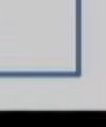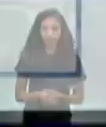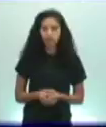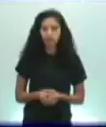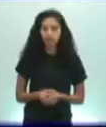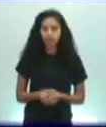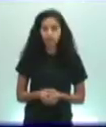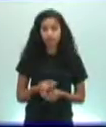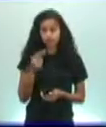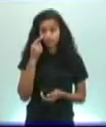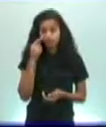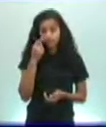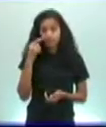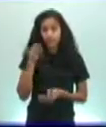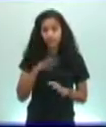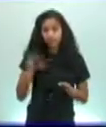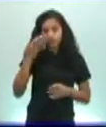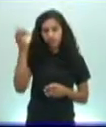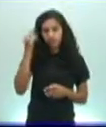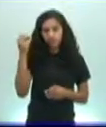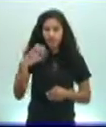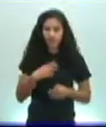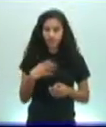Entonces, ya sabemos que tenemos